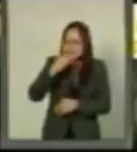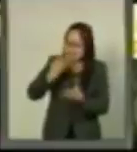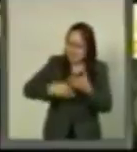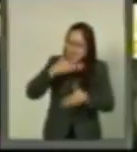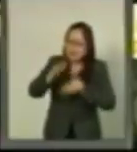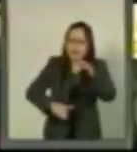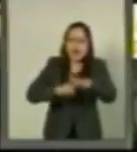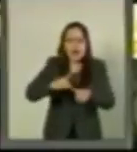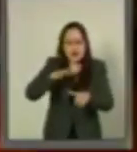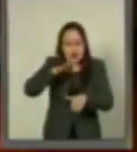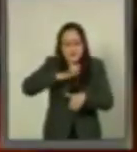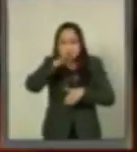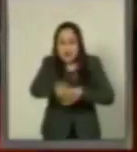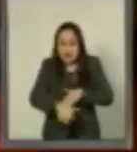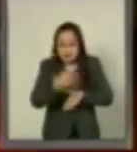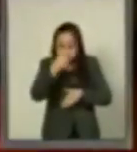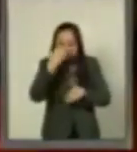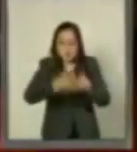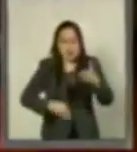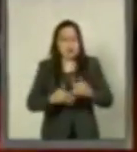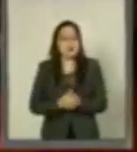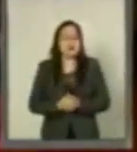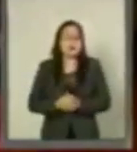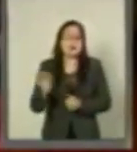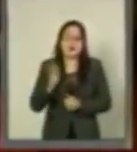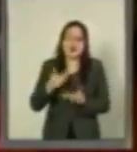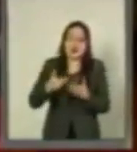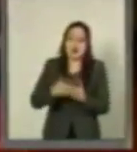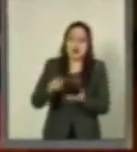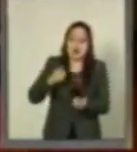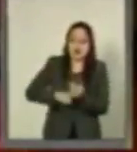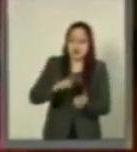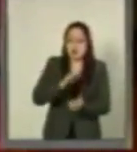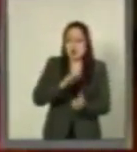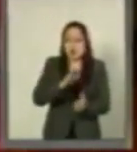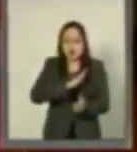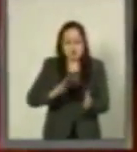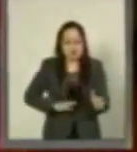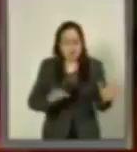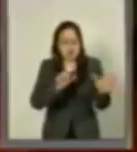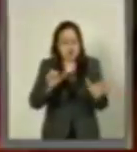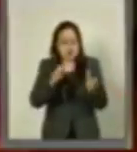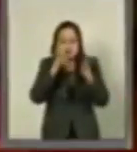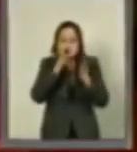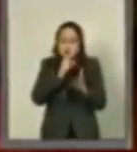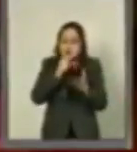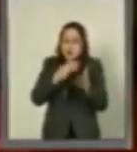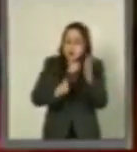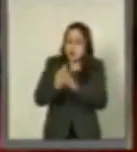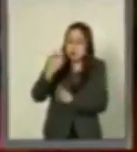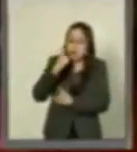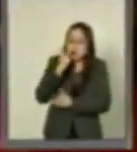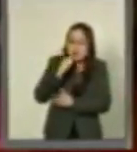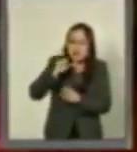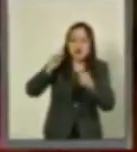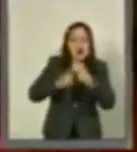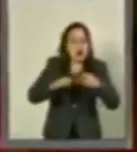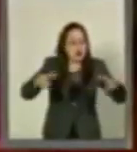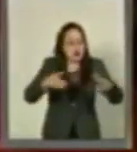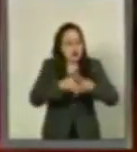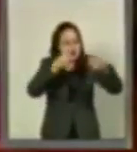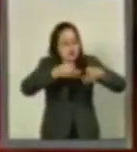senadora. Sí necesitamos que, si hoy hay 600 municipios que no pueden hacer un solo policía, que no pueden tener una sola